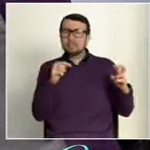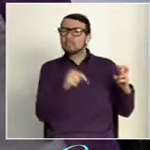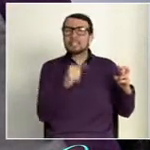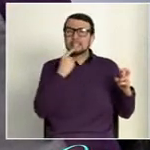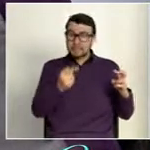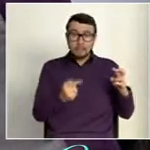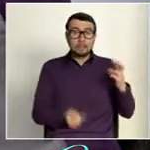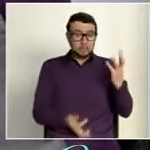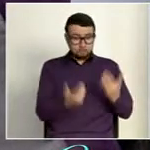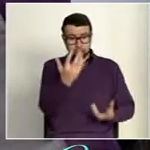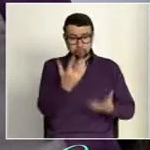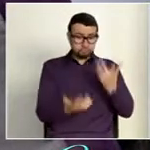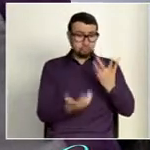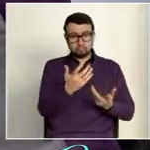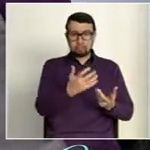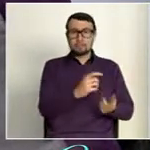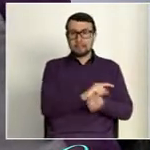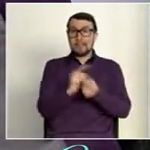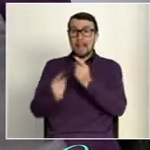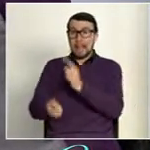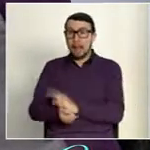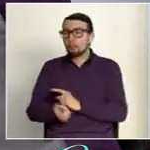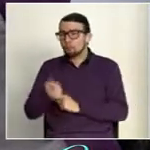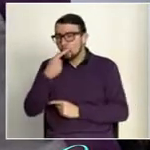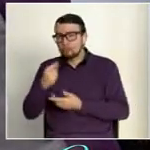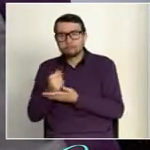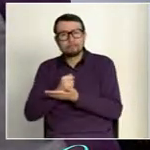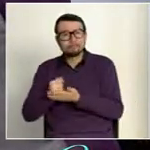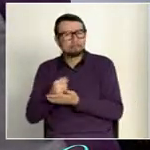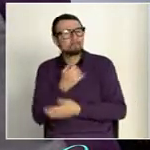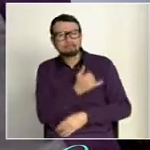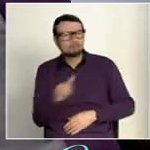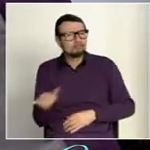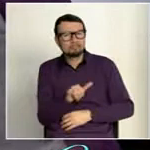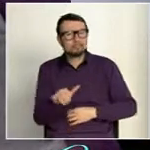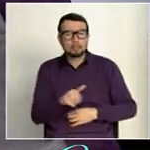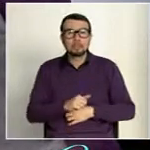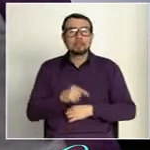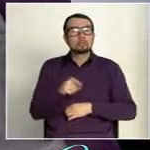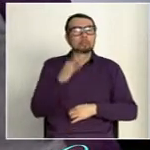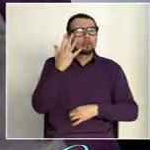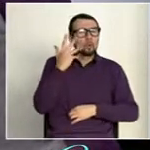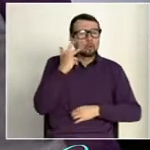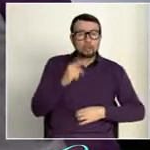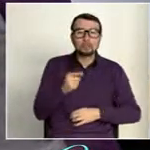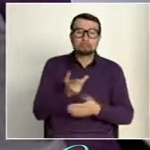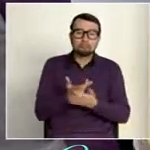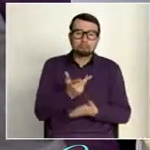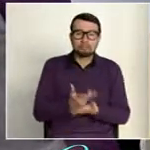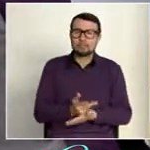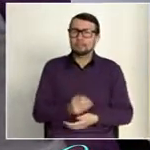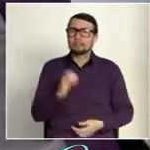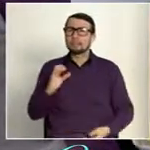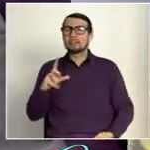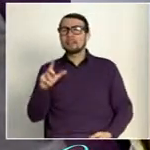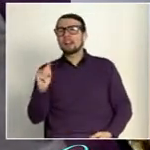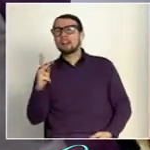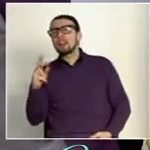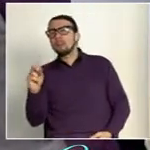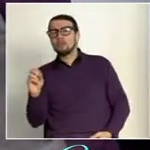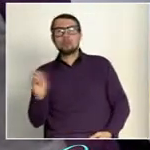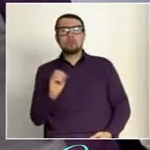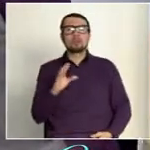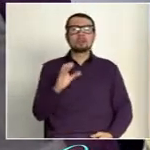una farmacia. Y allí todos los días, con un artículo diferente, los clavos, la canela,